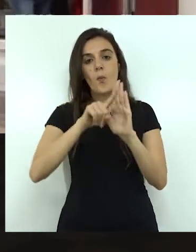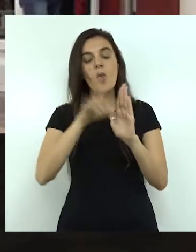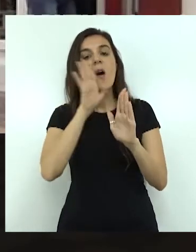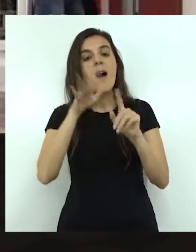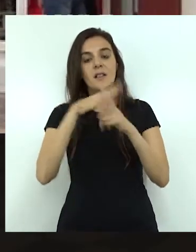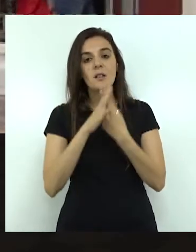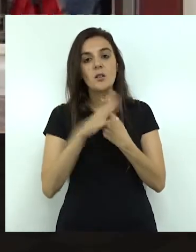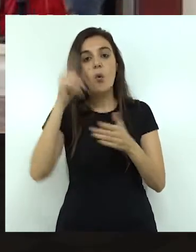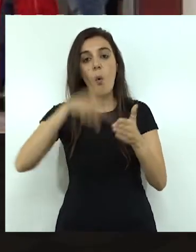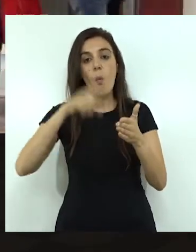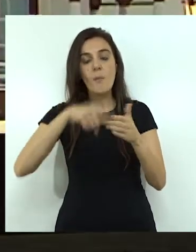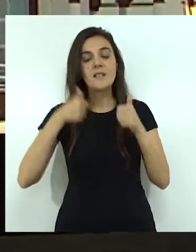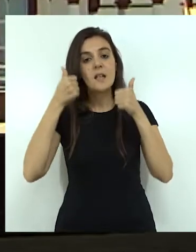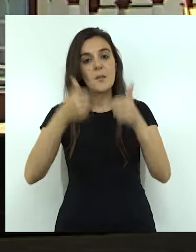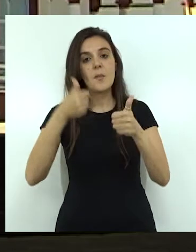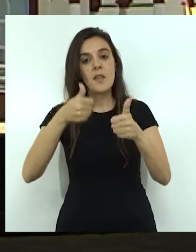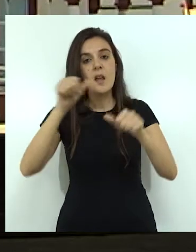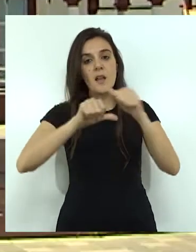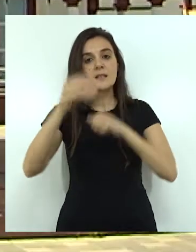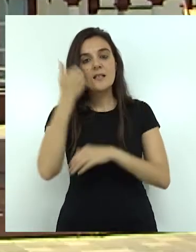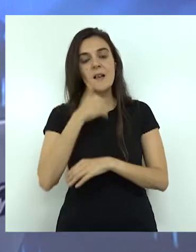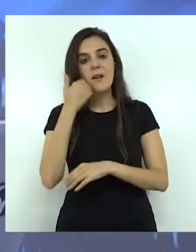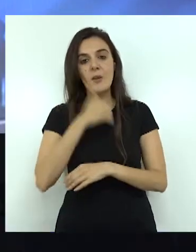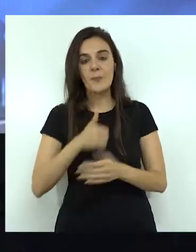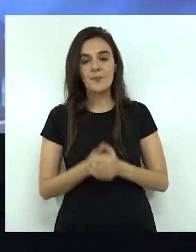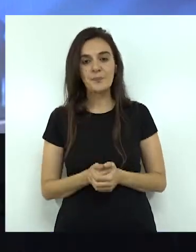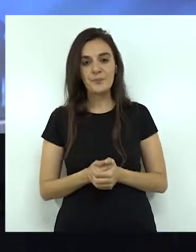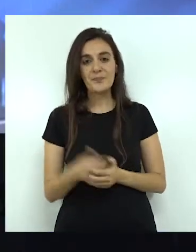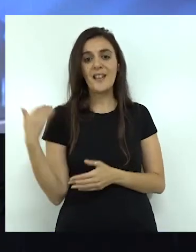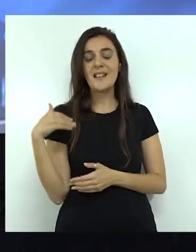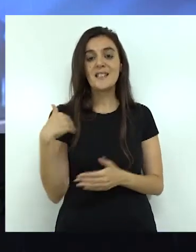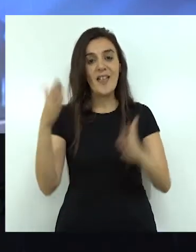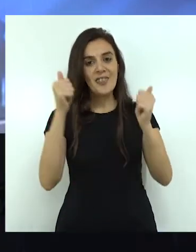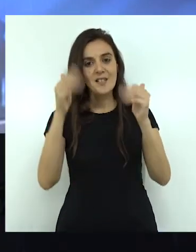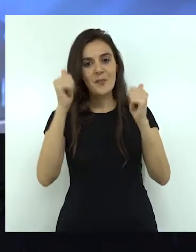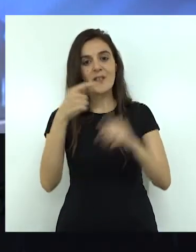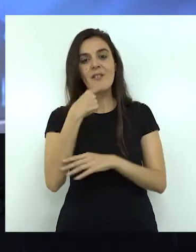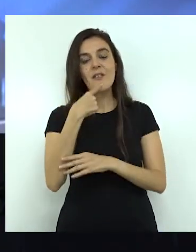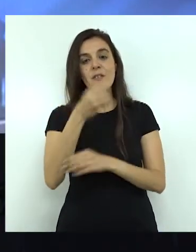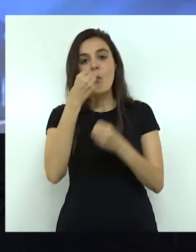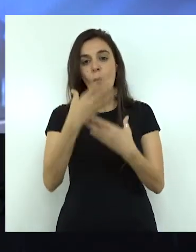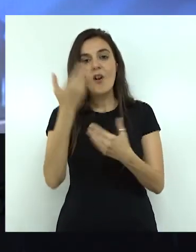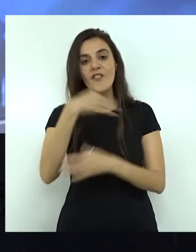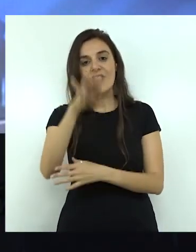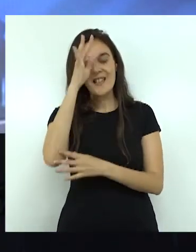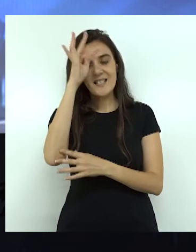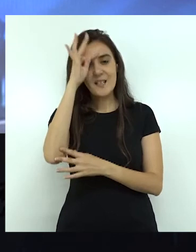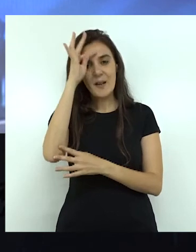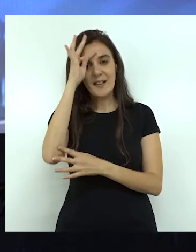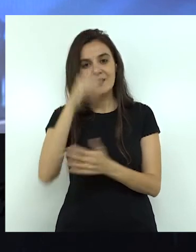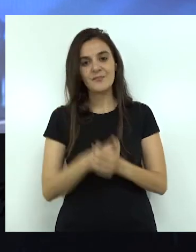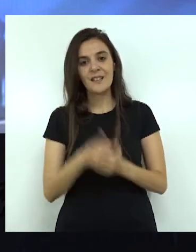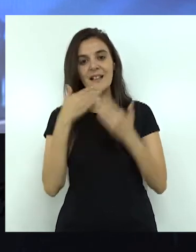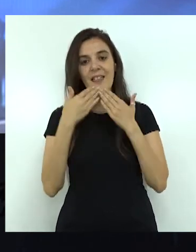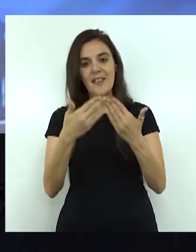talleres será de un mes comenzando desde este sábado y ya nos vamos no sin antes desearles que estén pasando un buen fin de semana